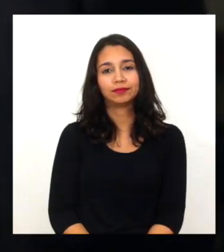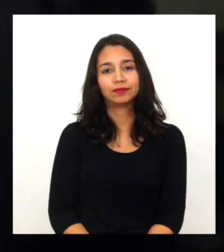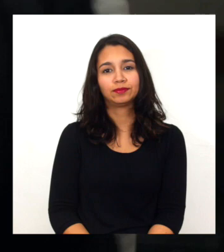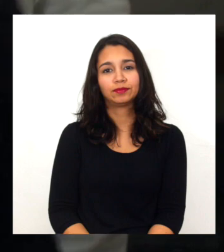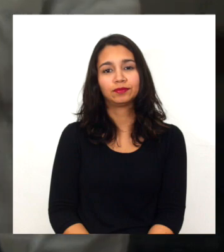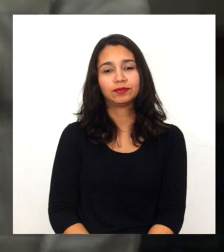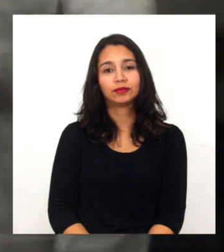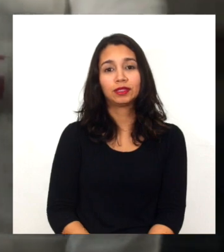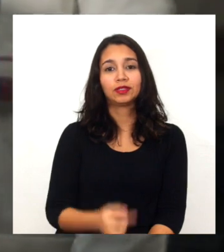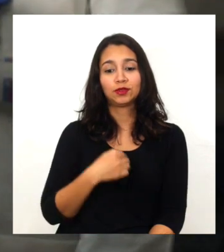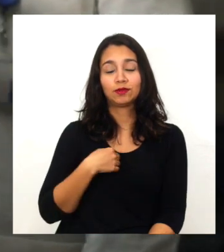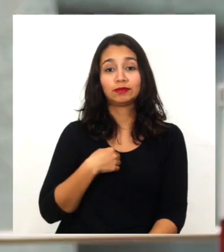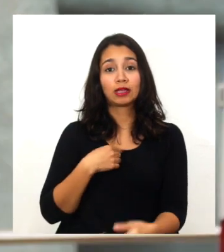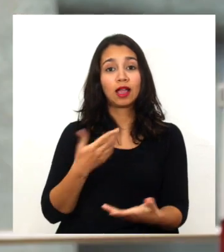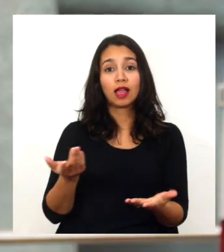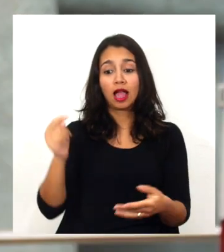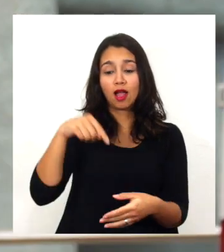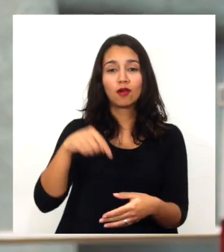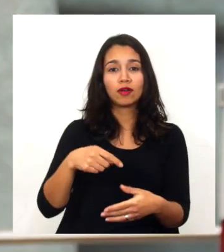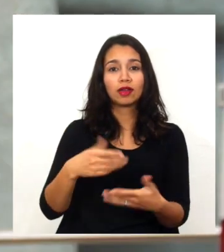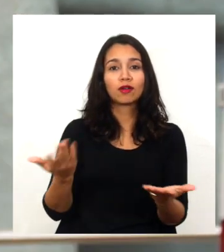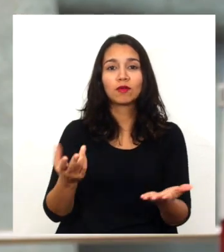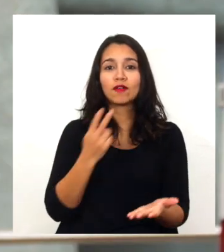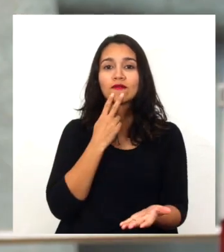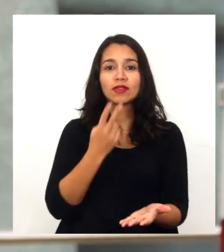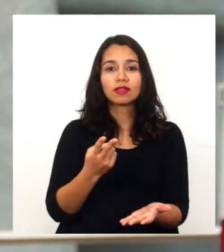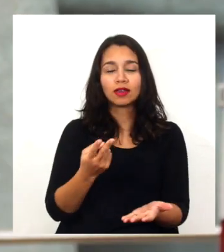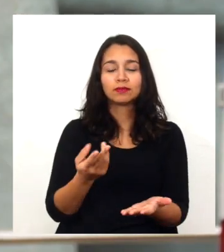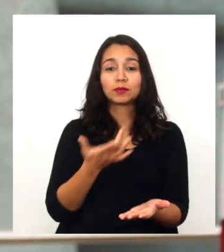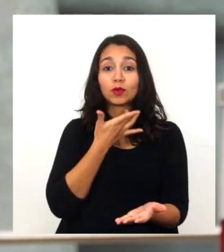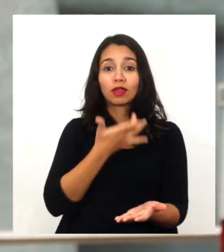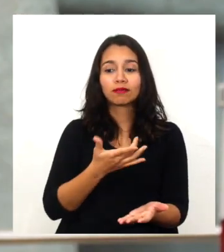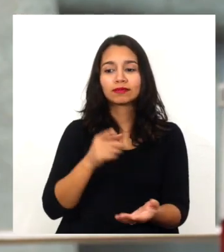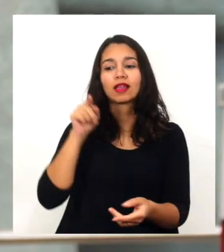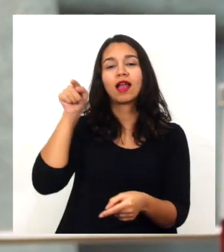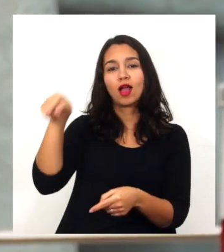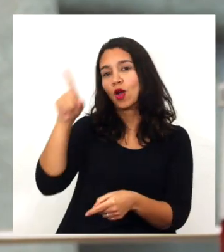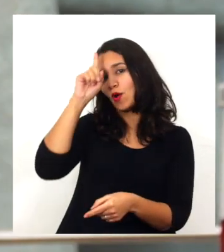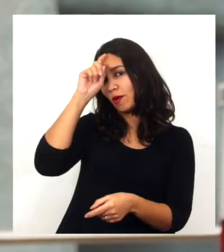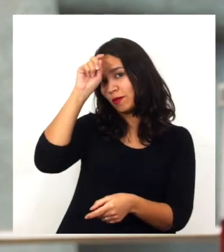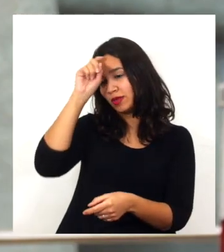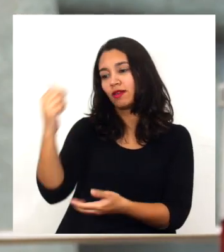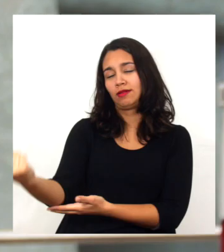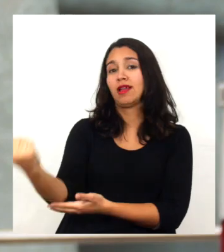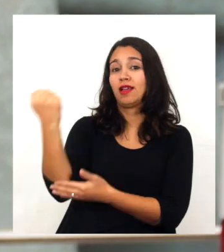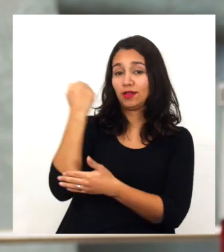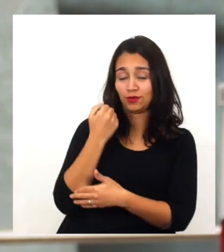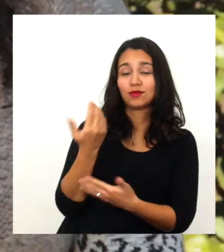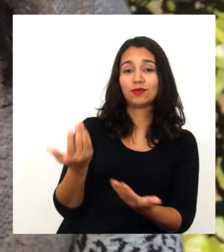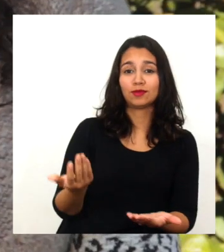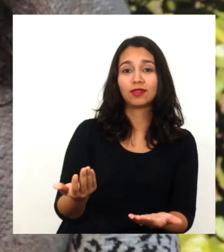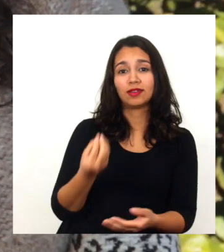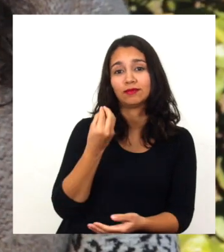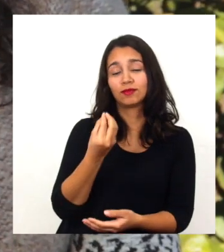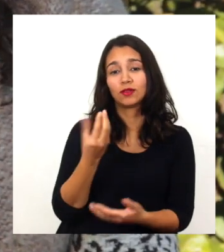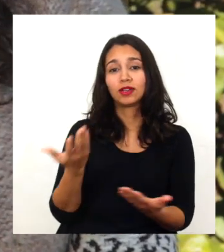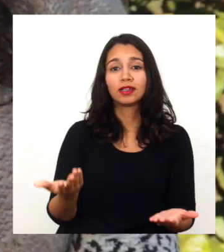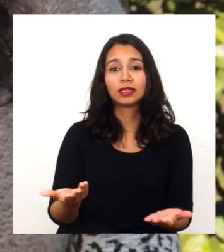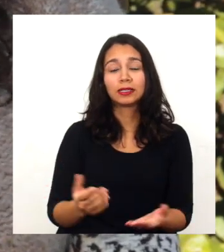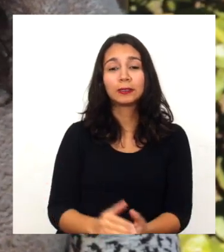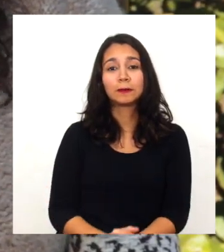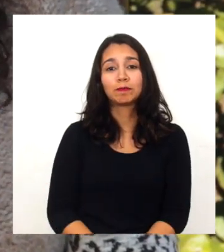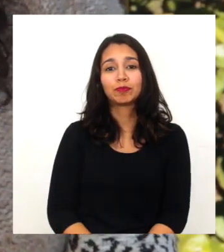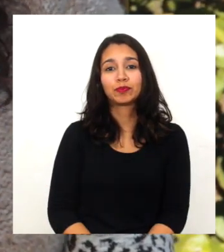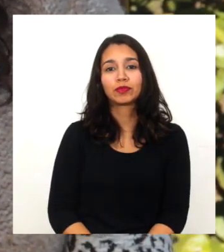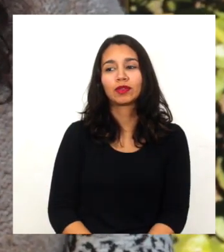Yo por eso estoy aquí, porque allá me dieron toda la atención que necesitaba. que es como que fue